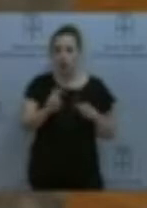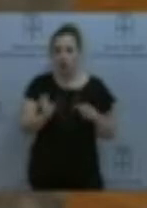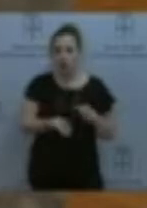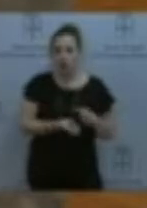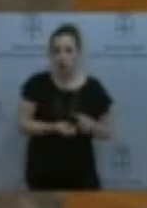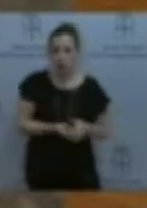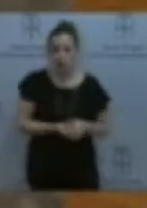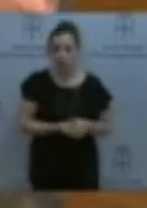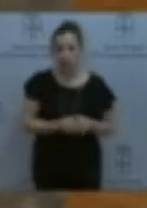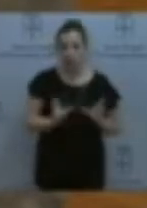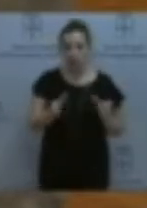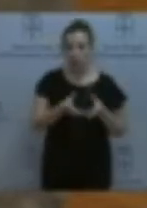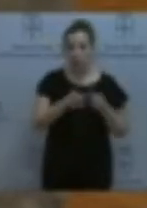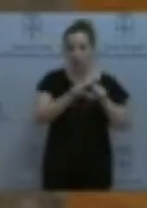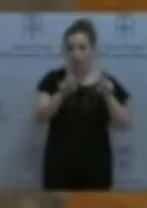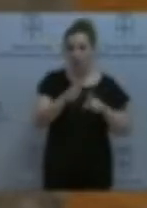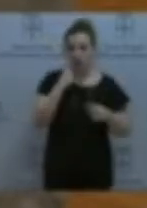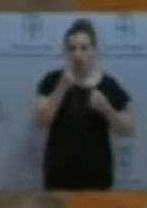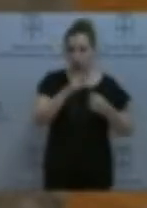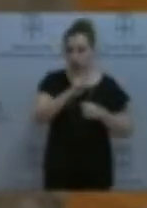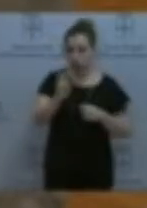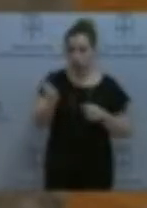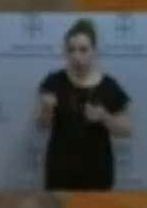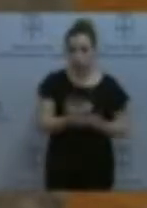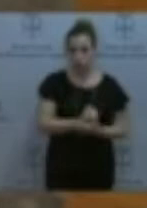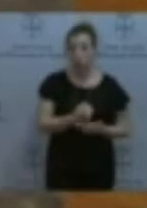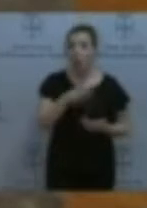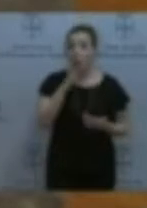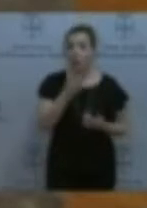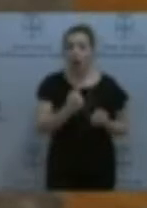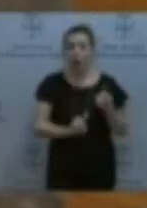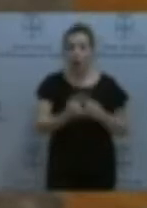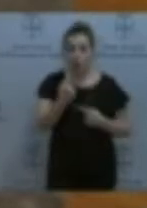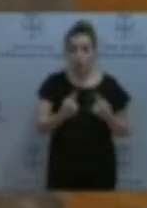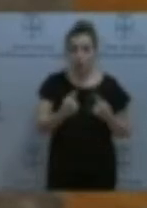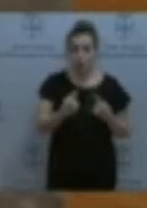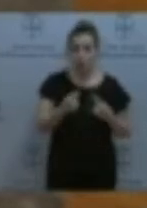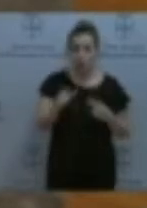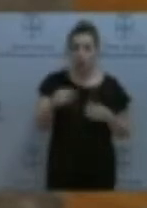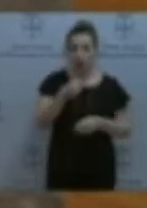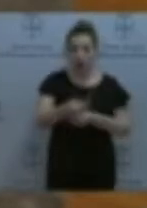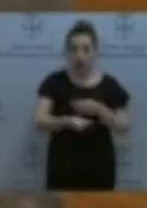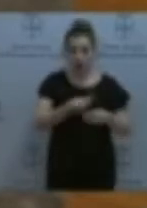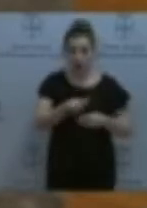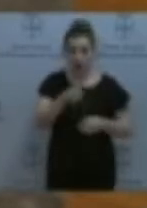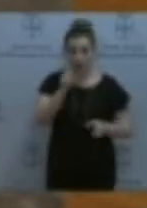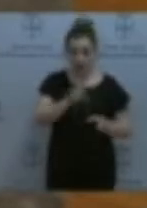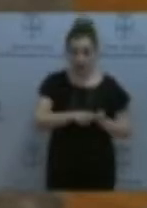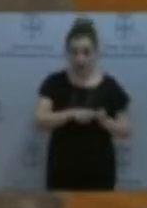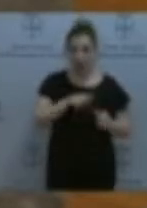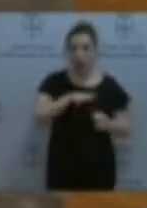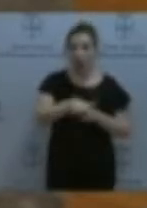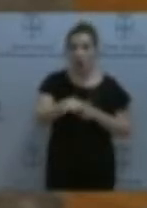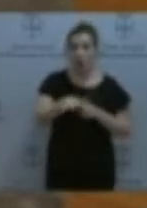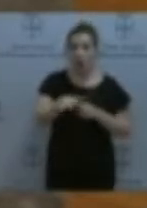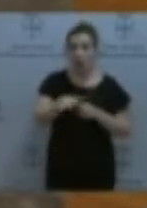de que alguno de los agentes intervinientes en el ámbito de la generación, del transporte, que es el único que tiene